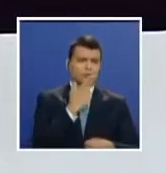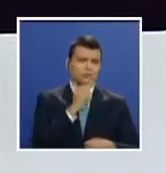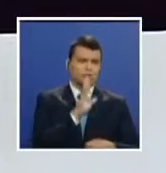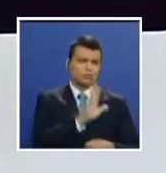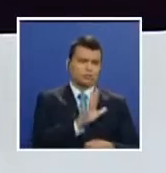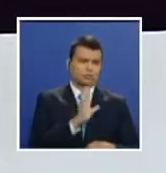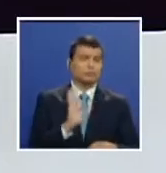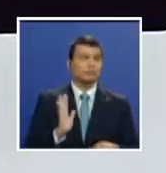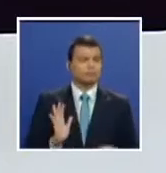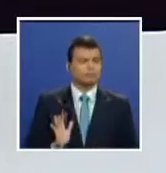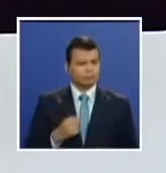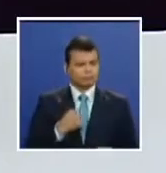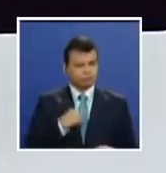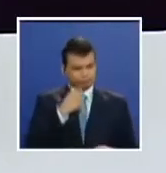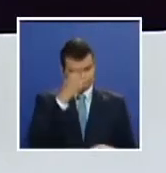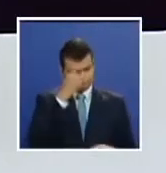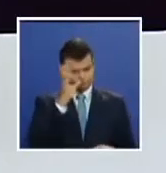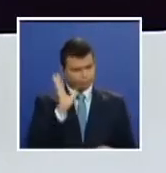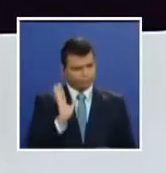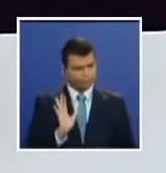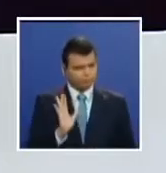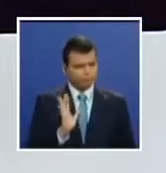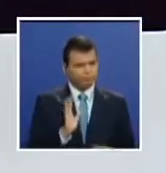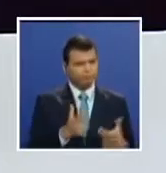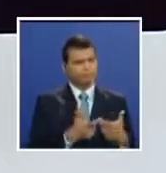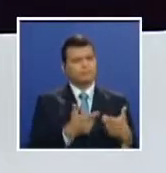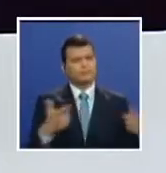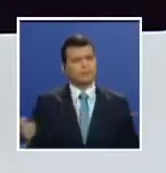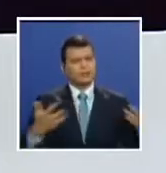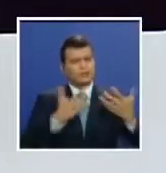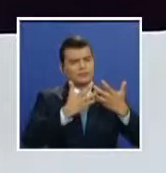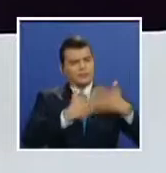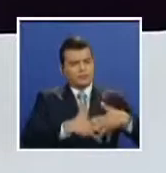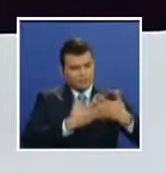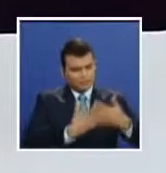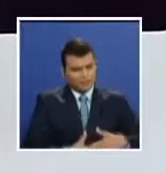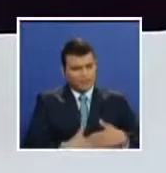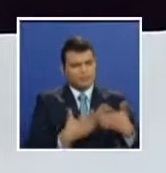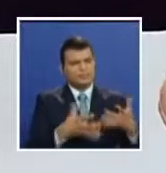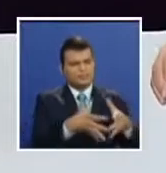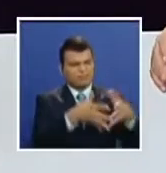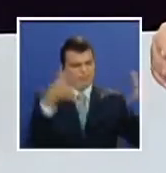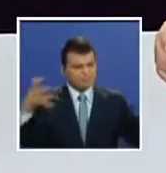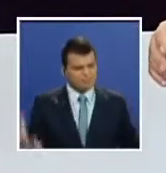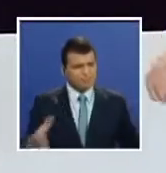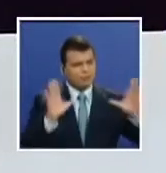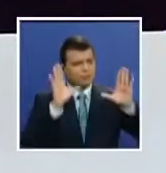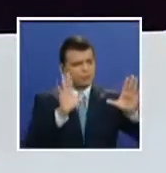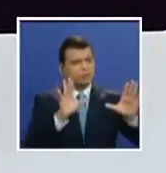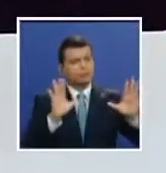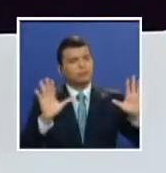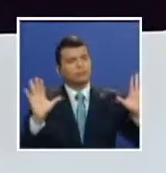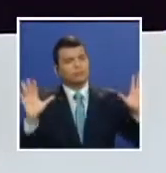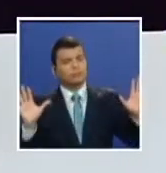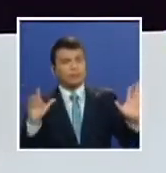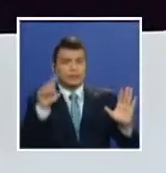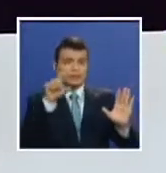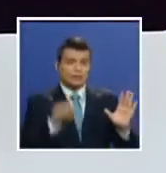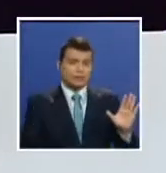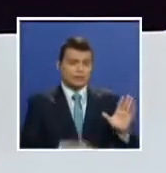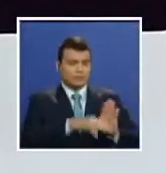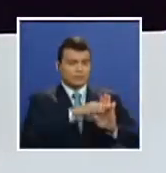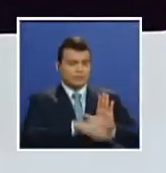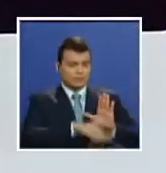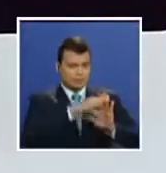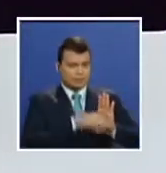yo también podría pensar que esas grandes industrias esas macro empresas pues en requieren de precios más económicos